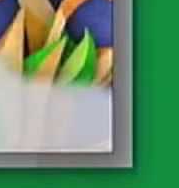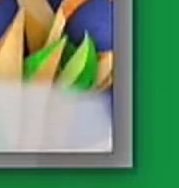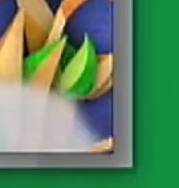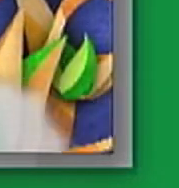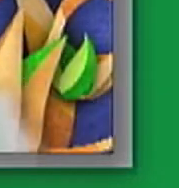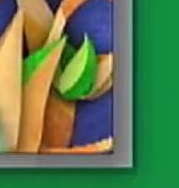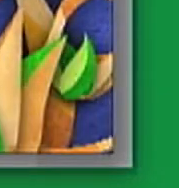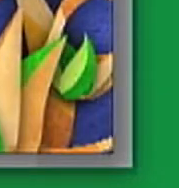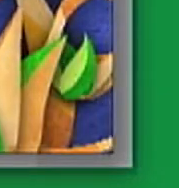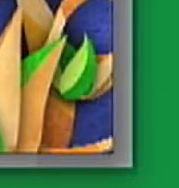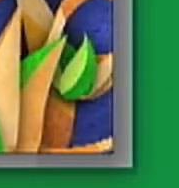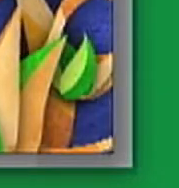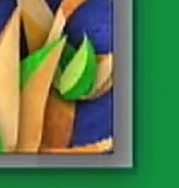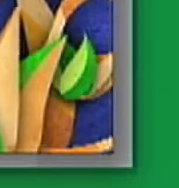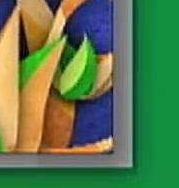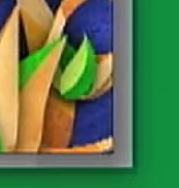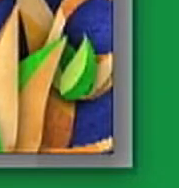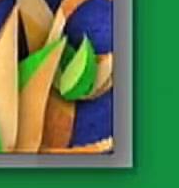¡Gracias!